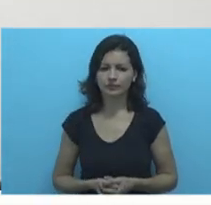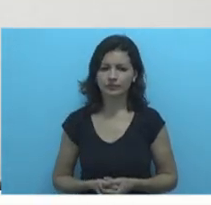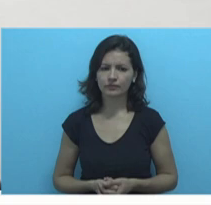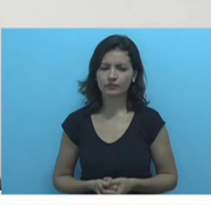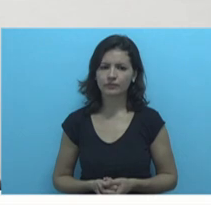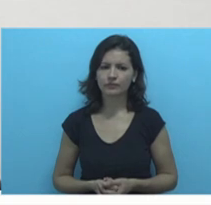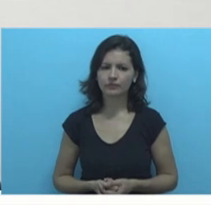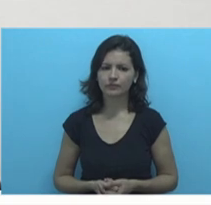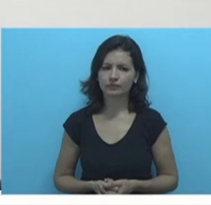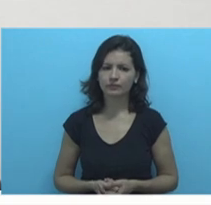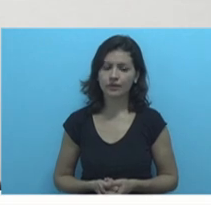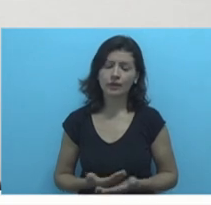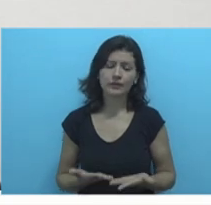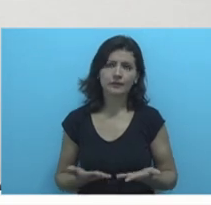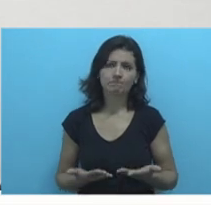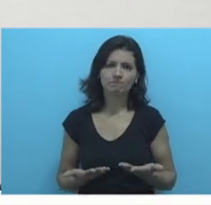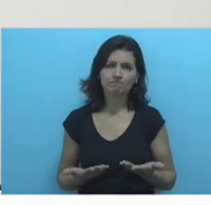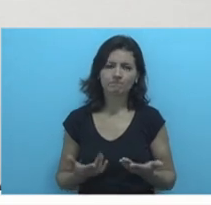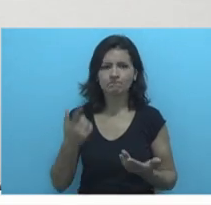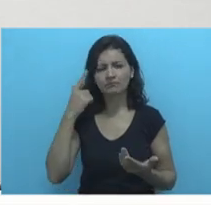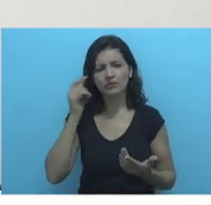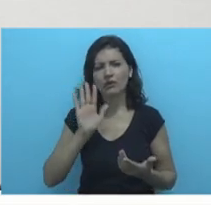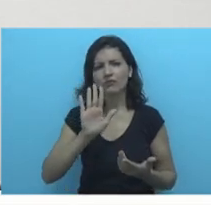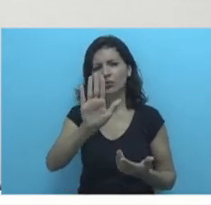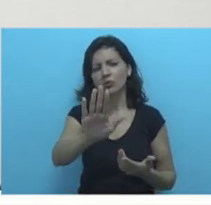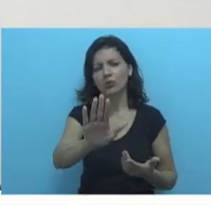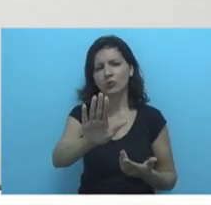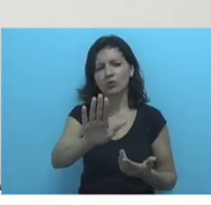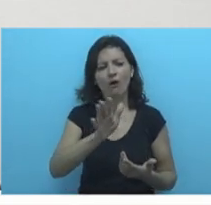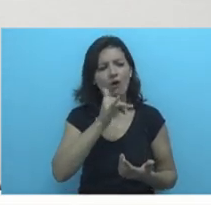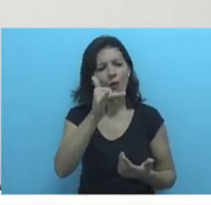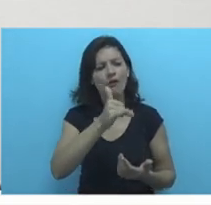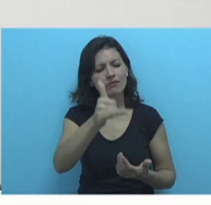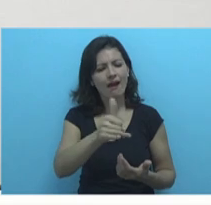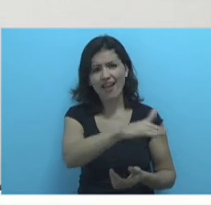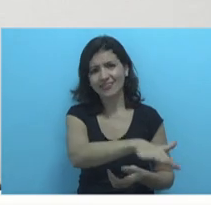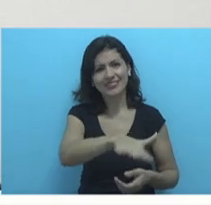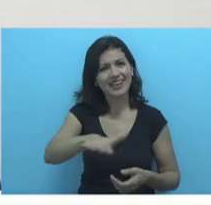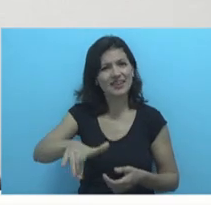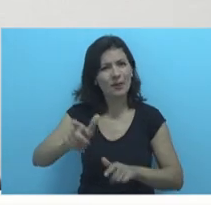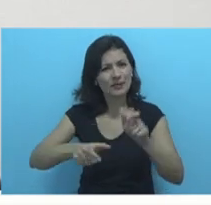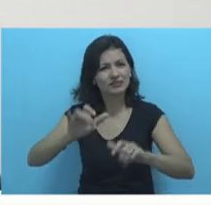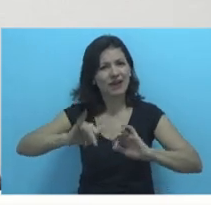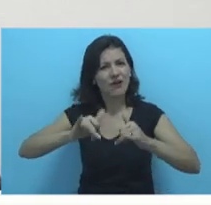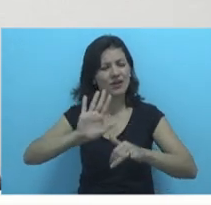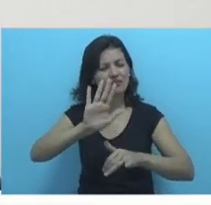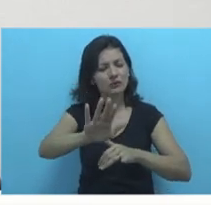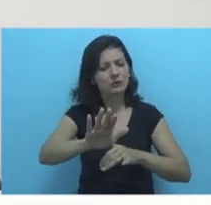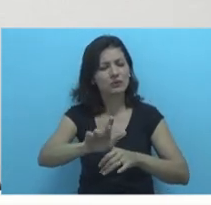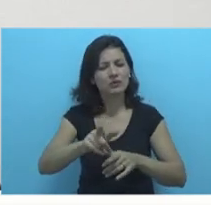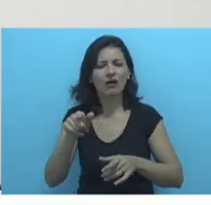Cuando le tengamos que contar seguramente a las generaciones que vengan ¿quién fue el gobernador Lipschitz?